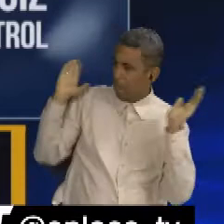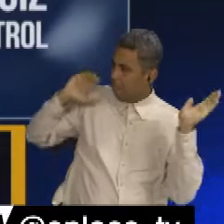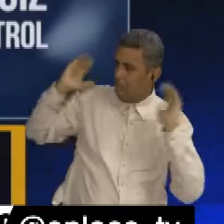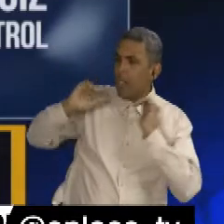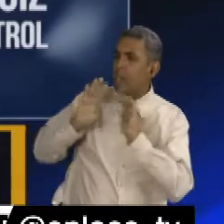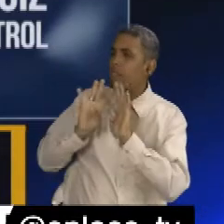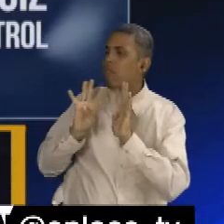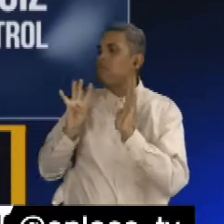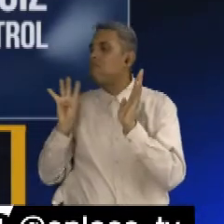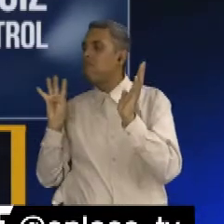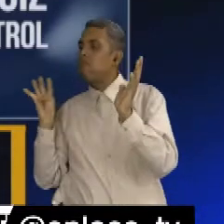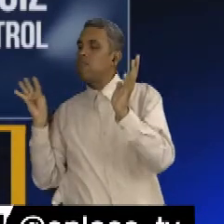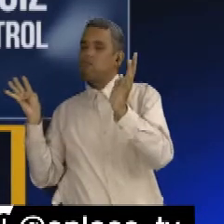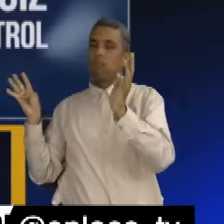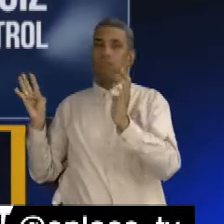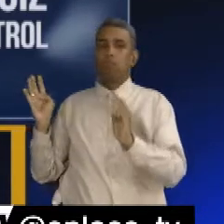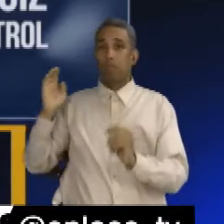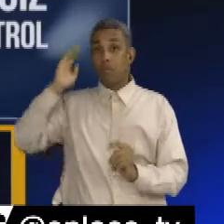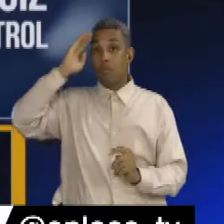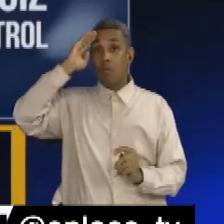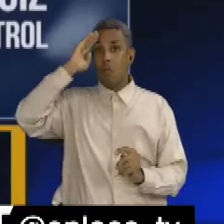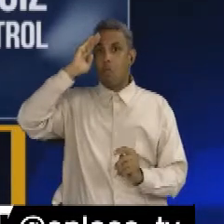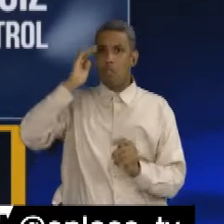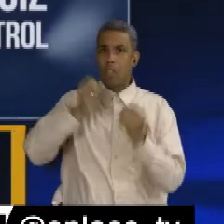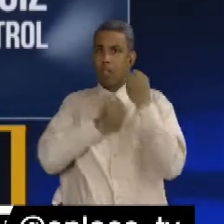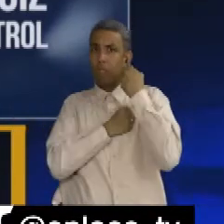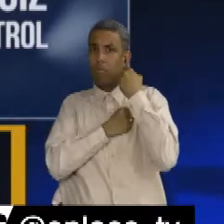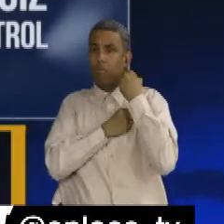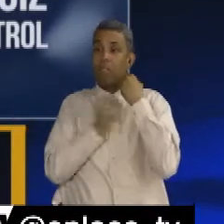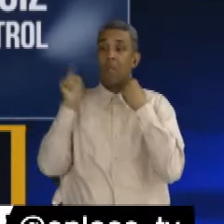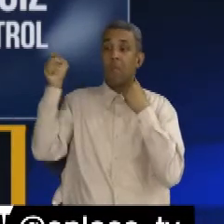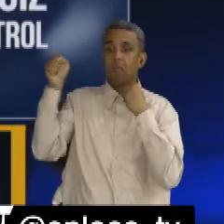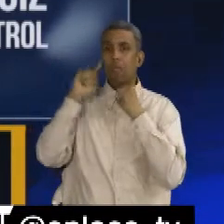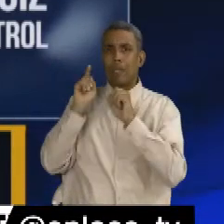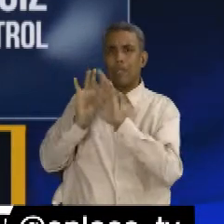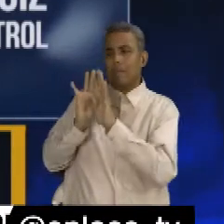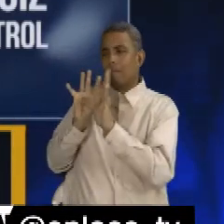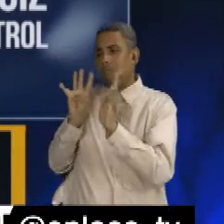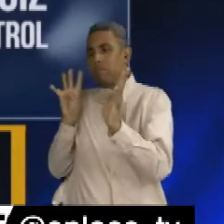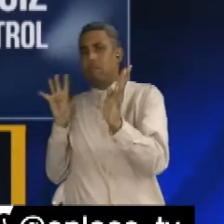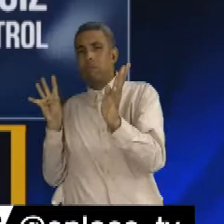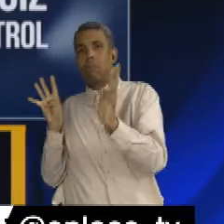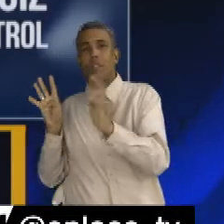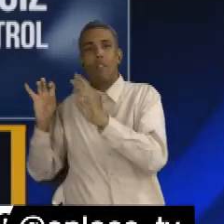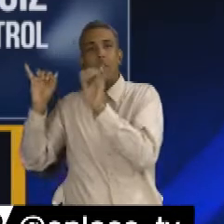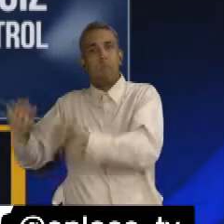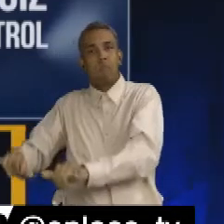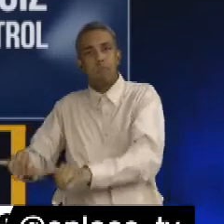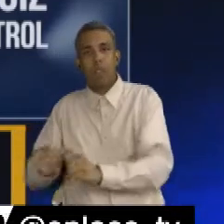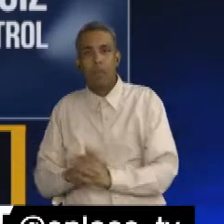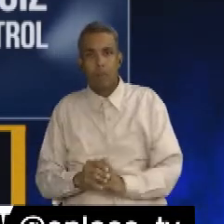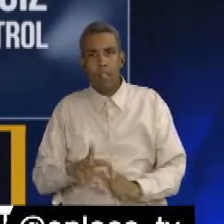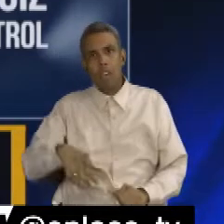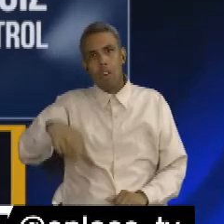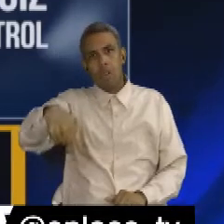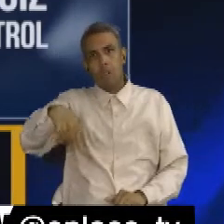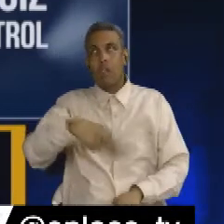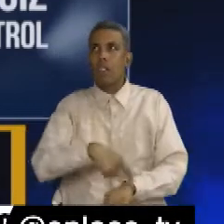el camión del ejército con sus integrantes dentro de la estación, no le permitieron su salida hasta el día de hoy a las 10 de la mañana.